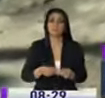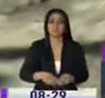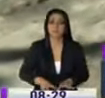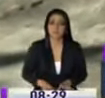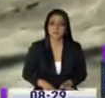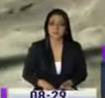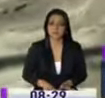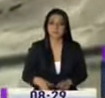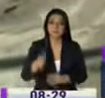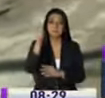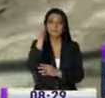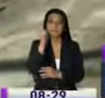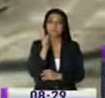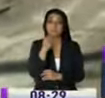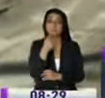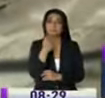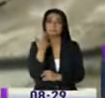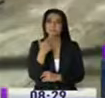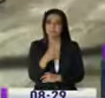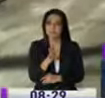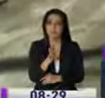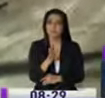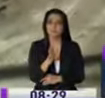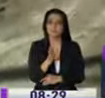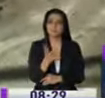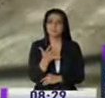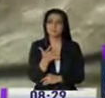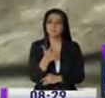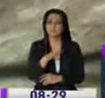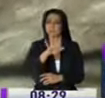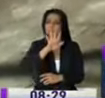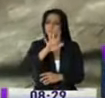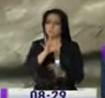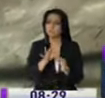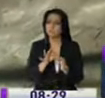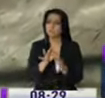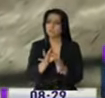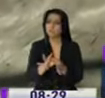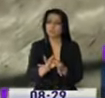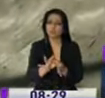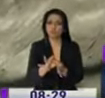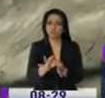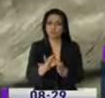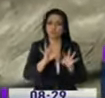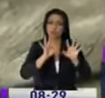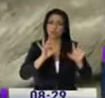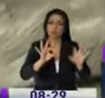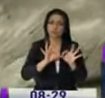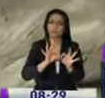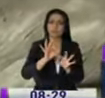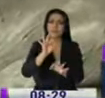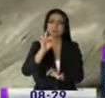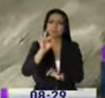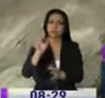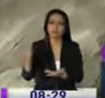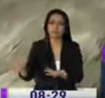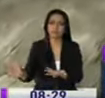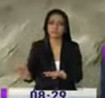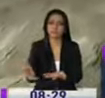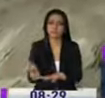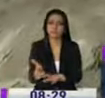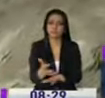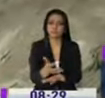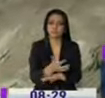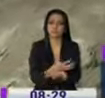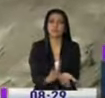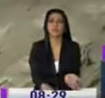Ayer han hecho una recolección de unos 5 metros cúbicos a 8 metros cúbicos de sedimento, y se ha